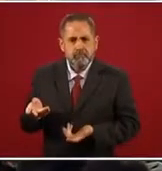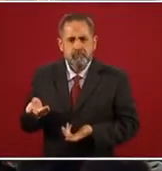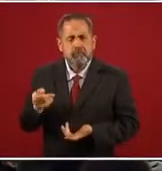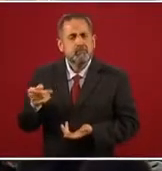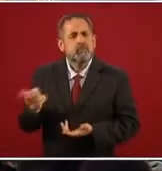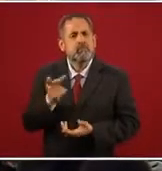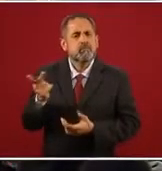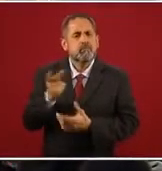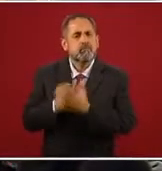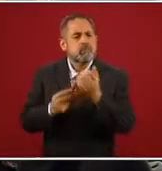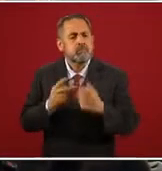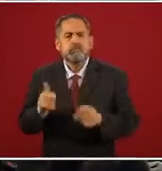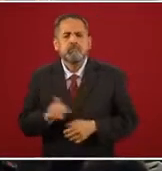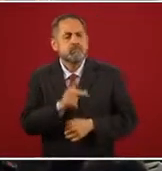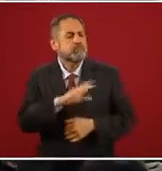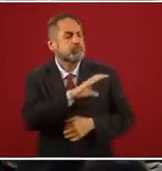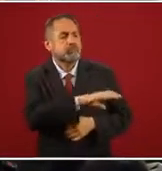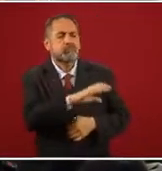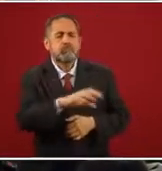estos pueblos nahuas